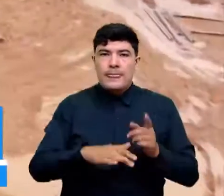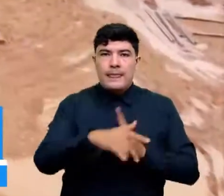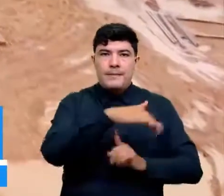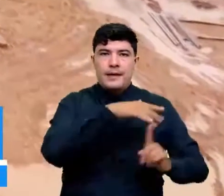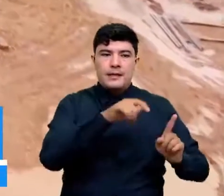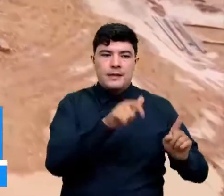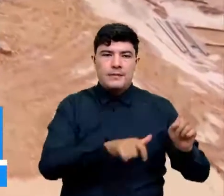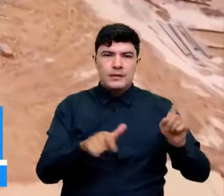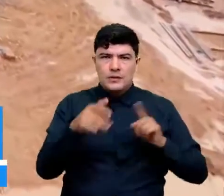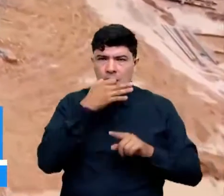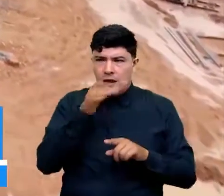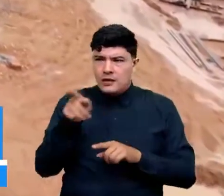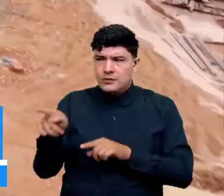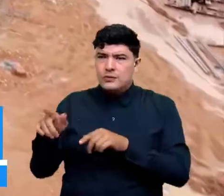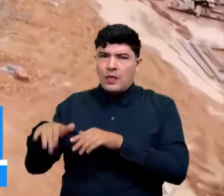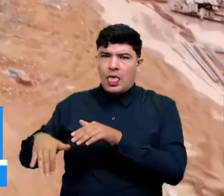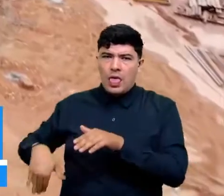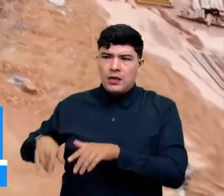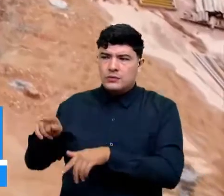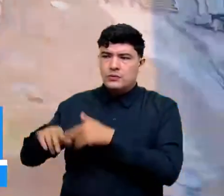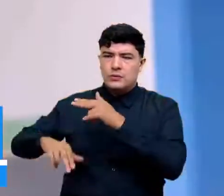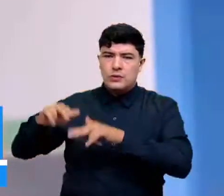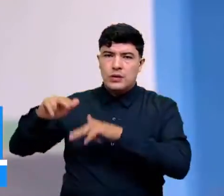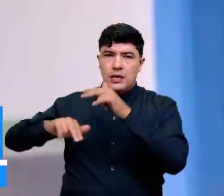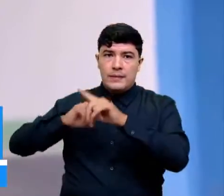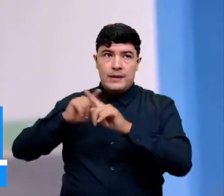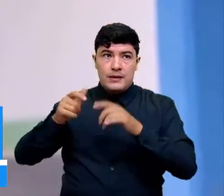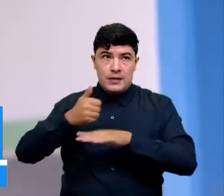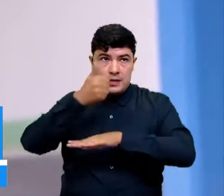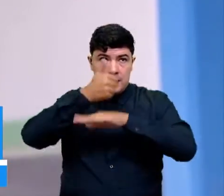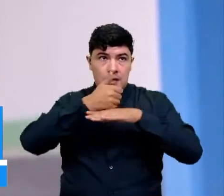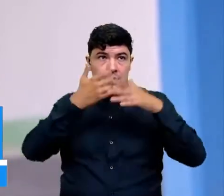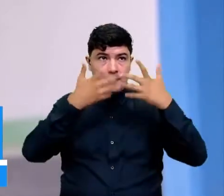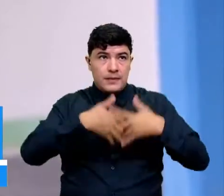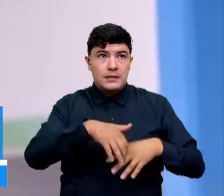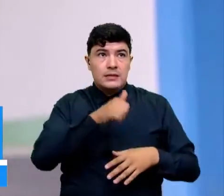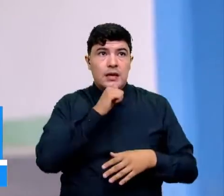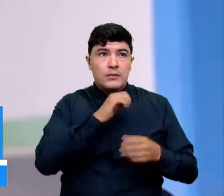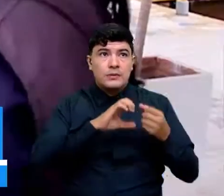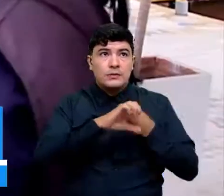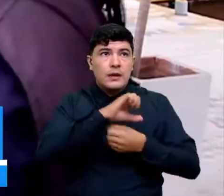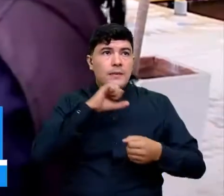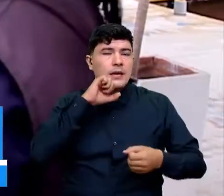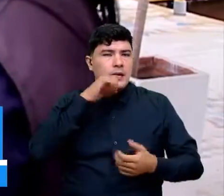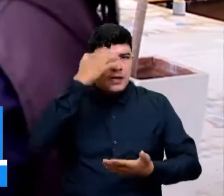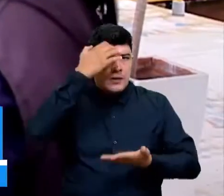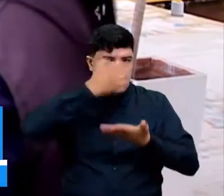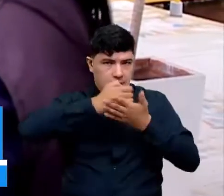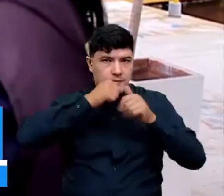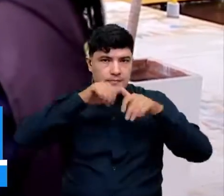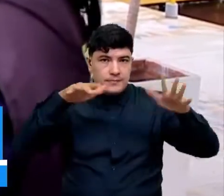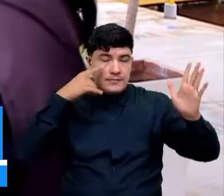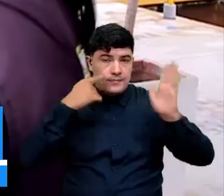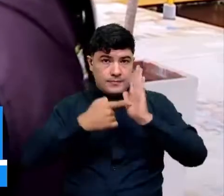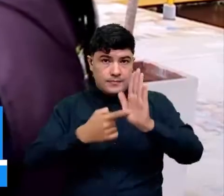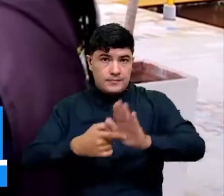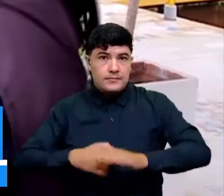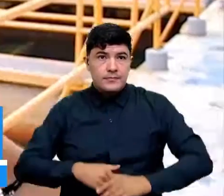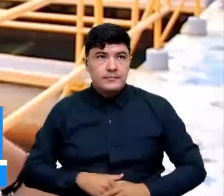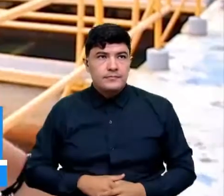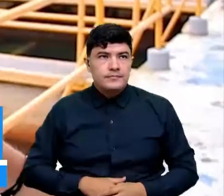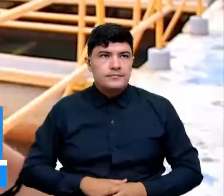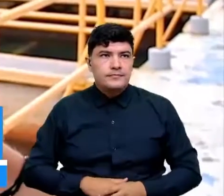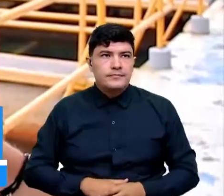el avance de la construcción de la Pitar San Silvestre, el gerente de la empresa Aguas de Barranca Bermeja se refirió a dichas denuncias. Quiero